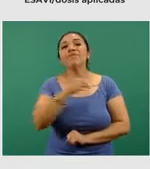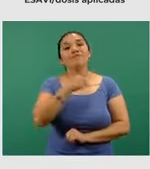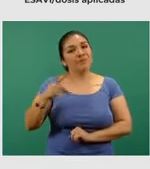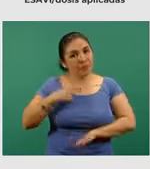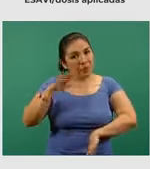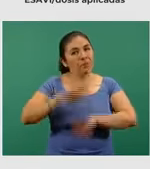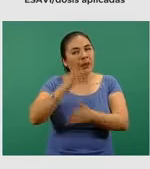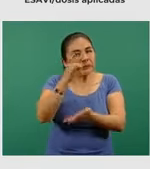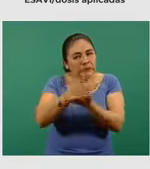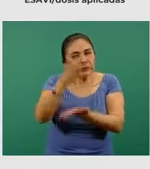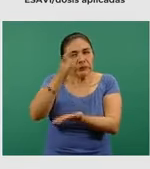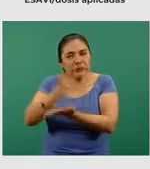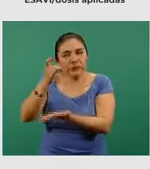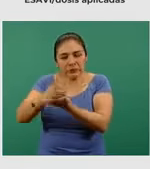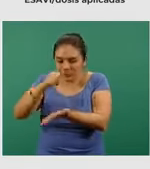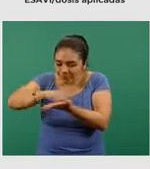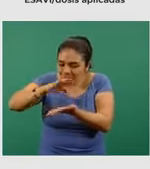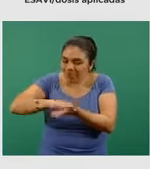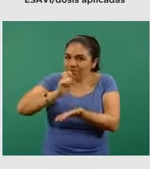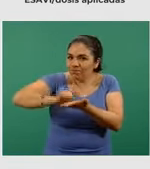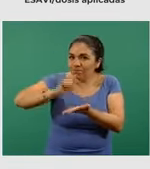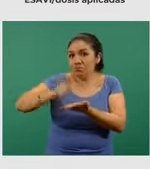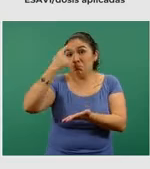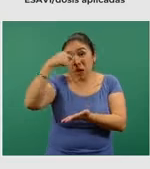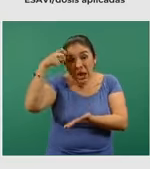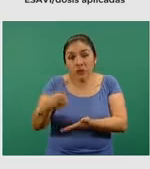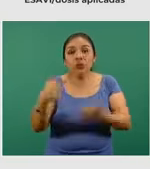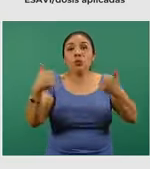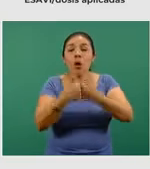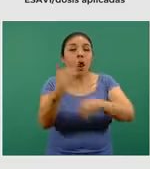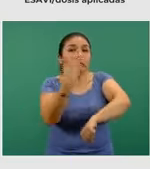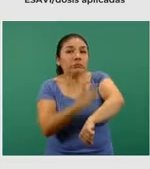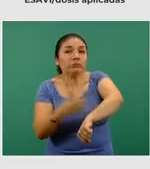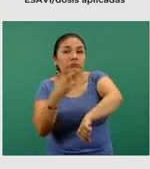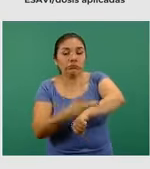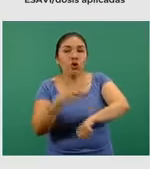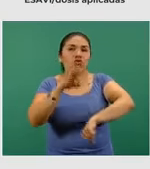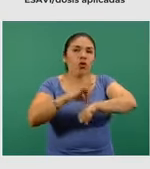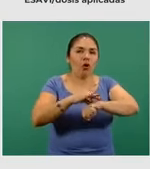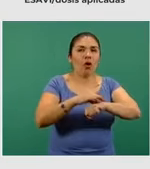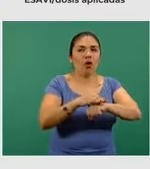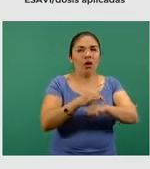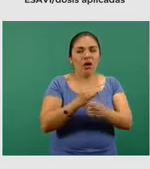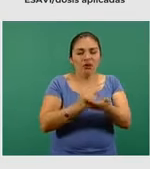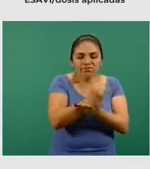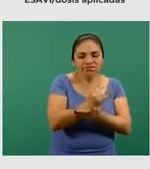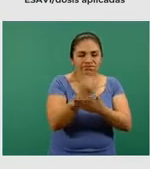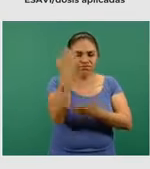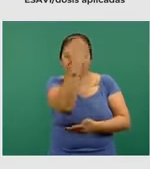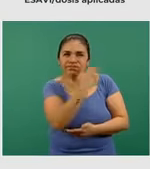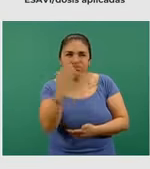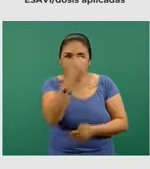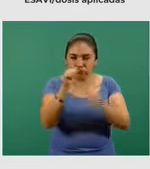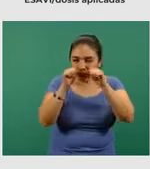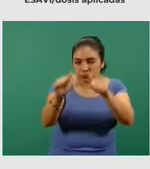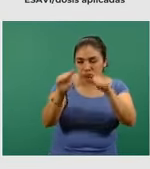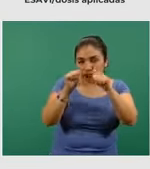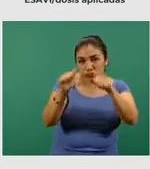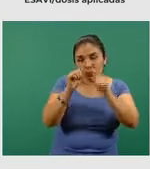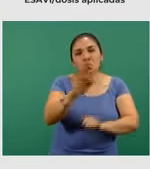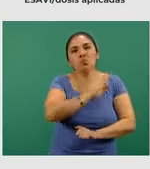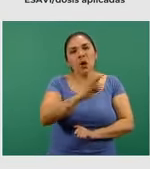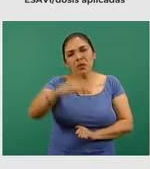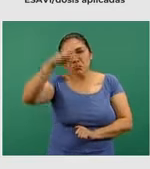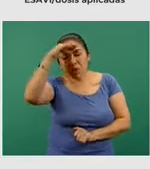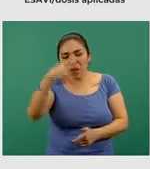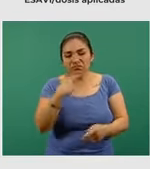bien identificados para poder, a través de los procesos de dictaminación por los grupos de expertos, poder en un momento